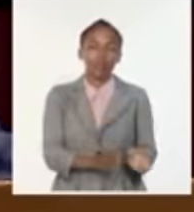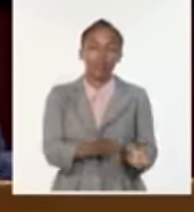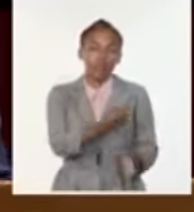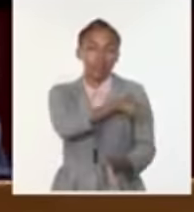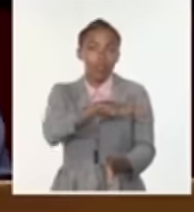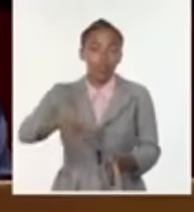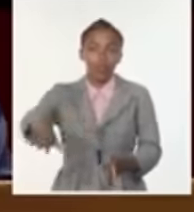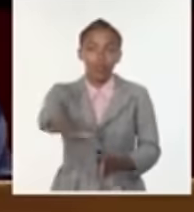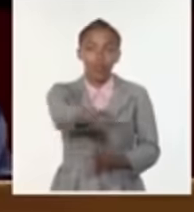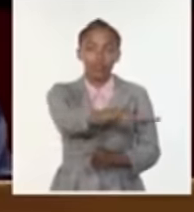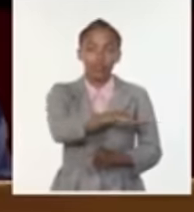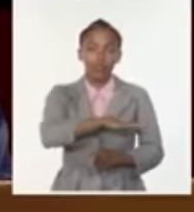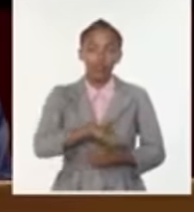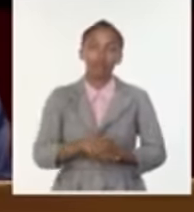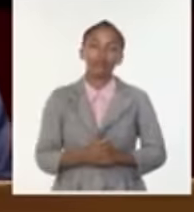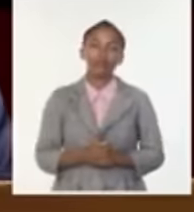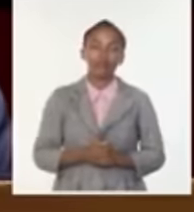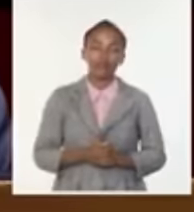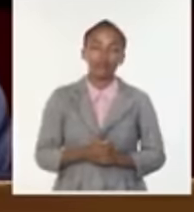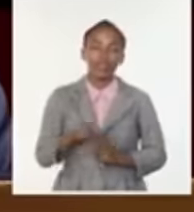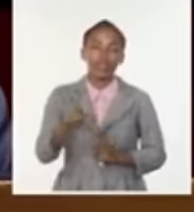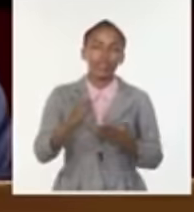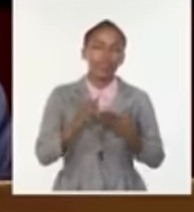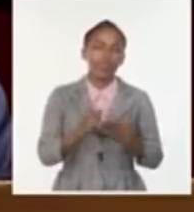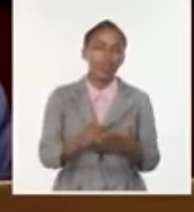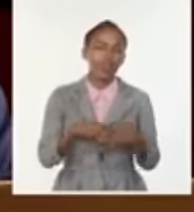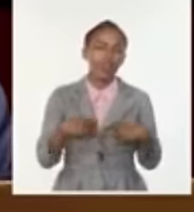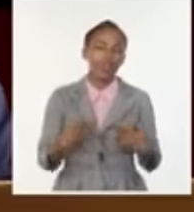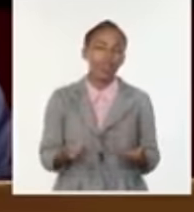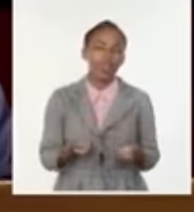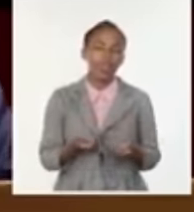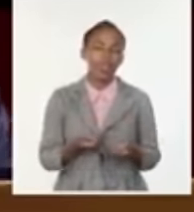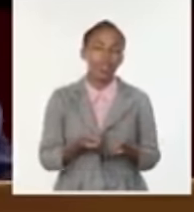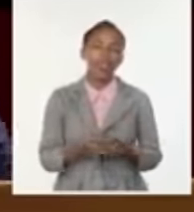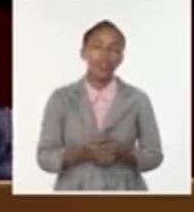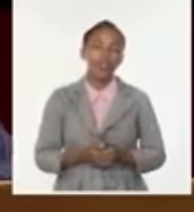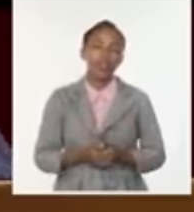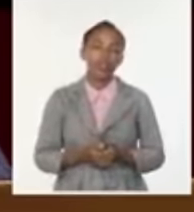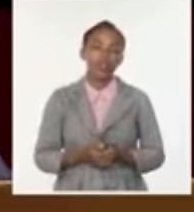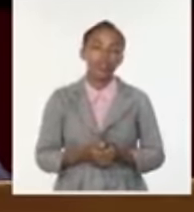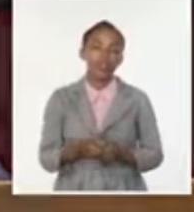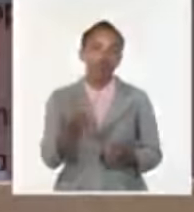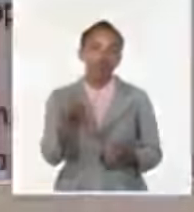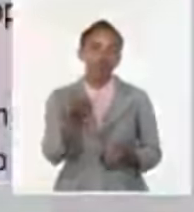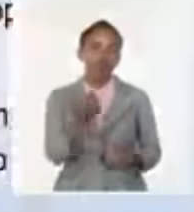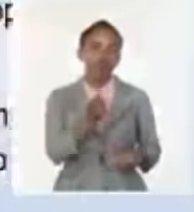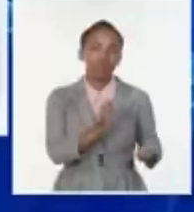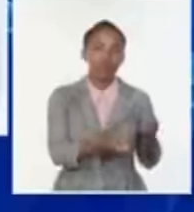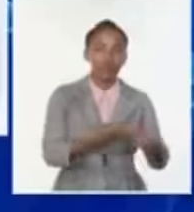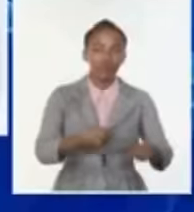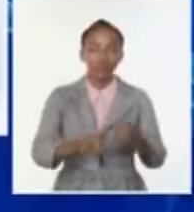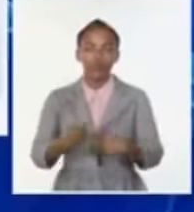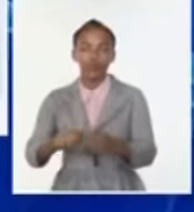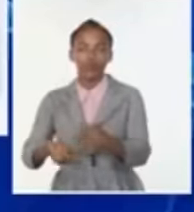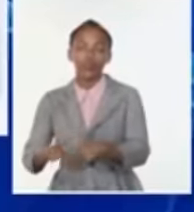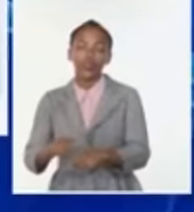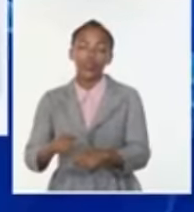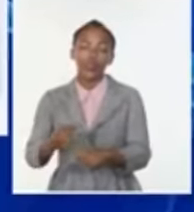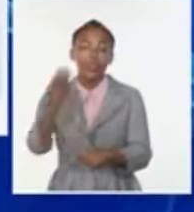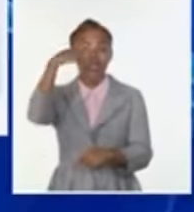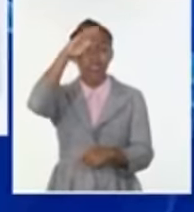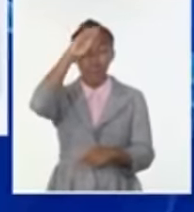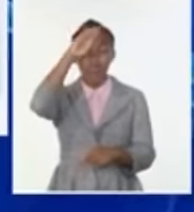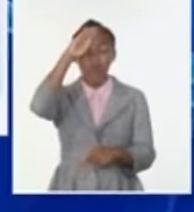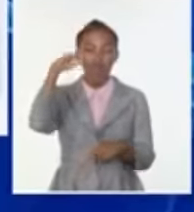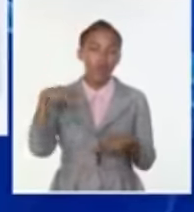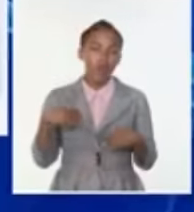Este entramado permite que en gran parte de los fondos que ingresan al país